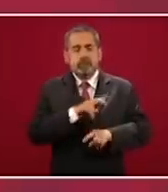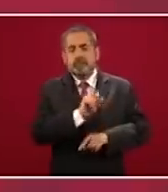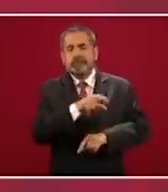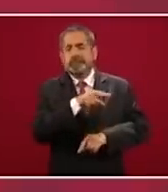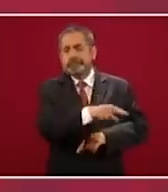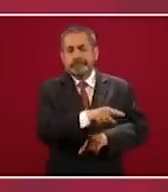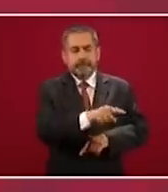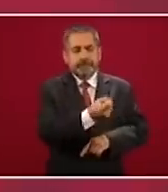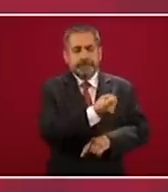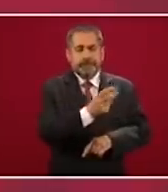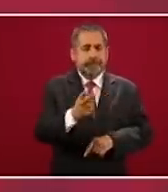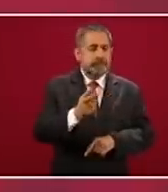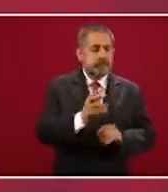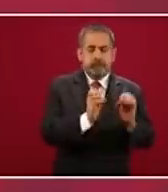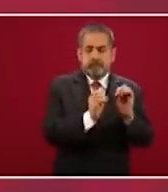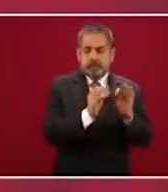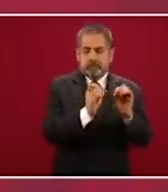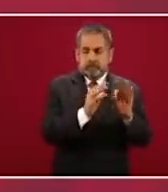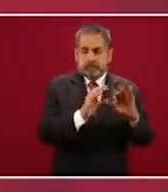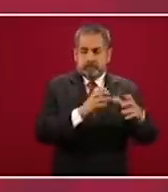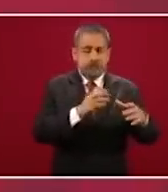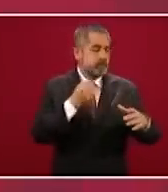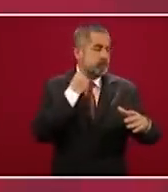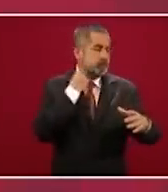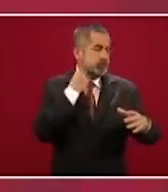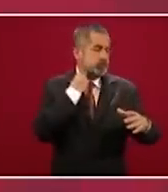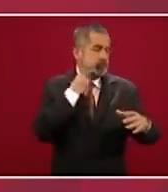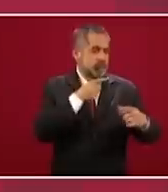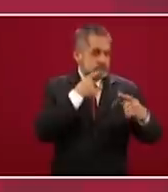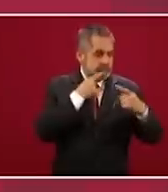dedicaban a